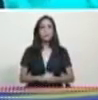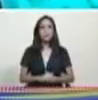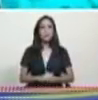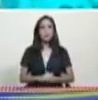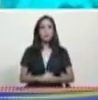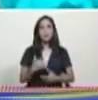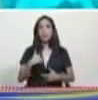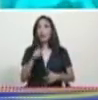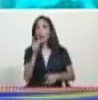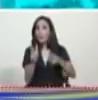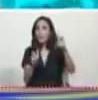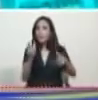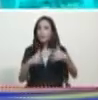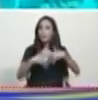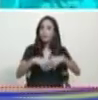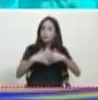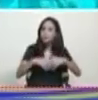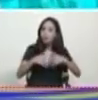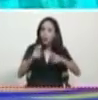empresarios, empresarias,